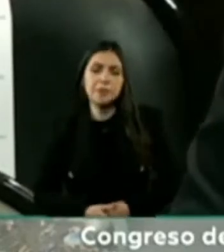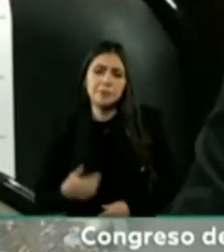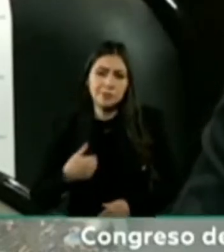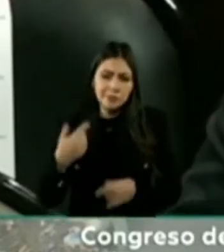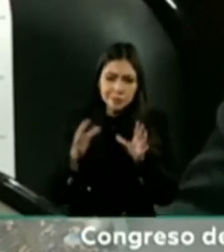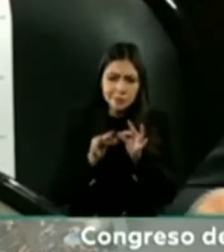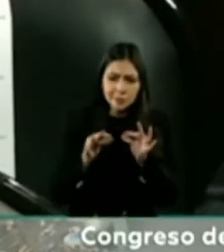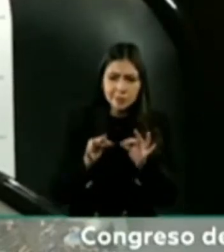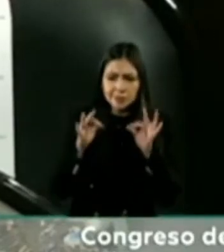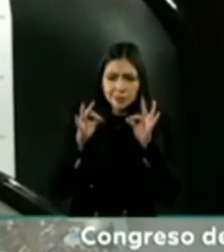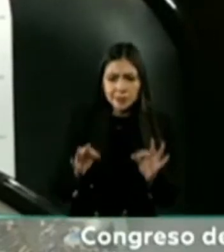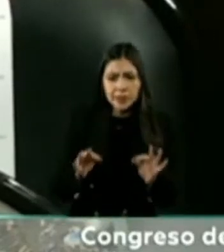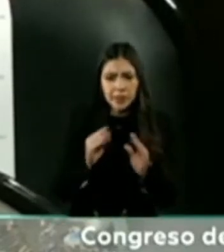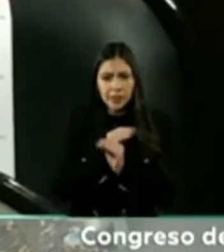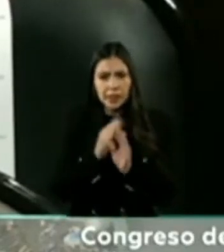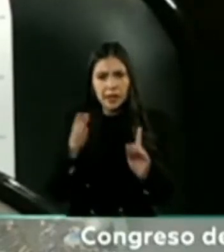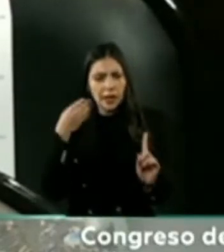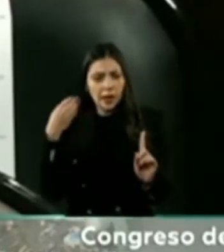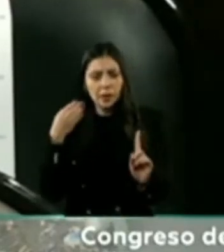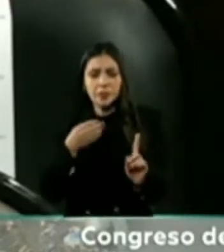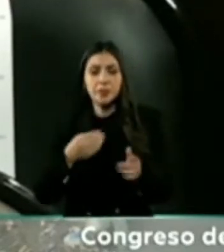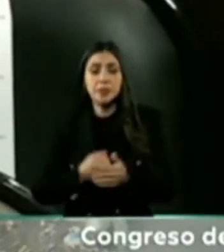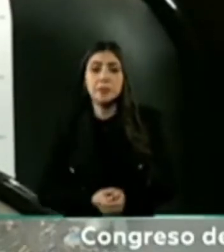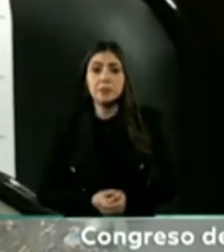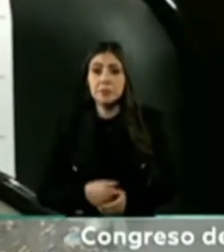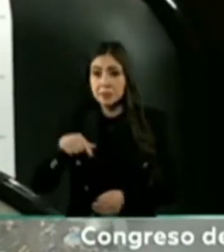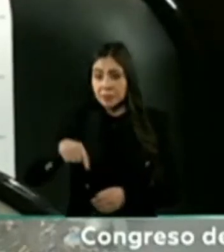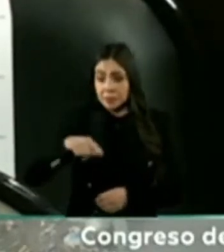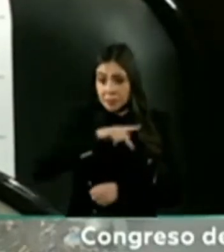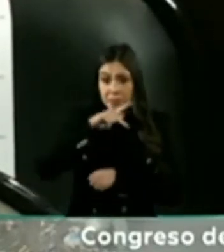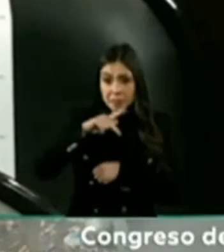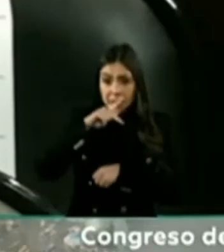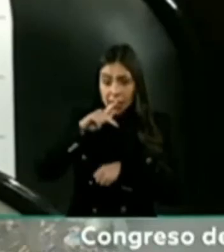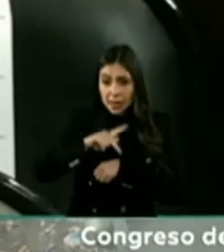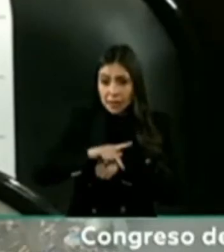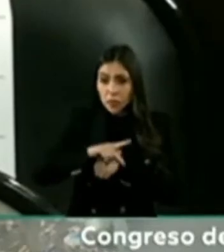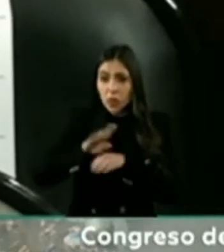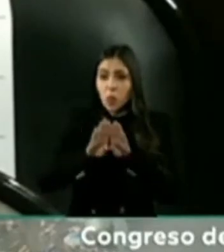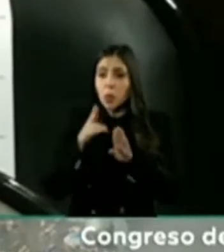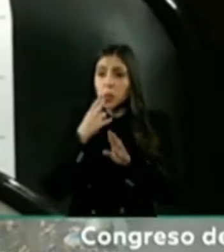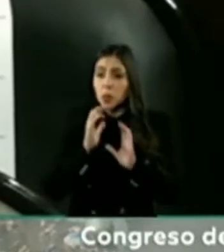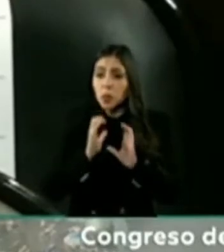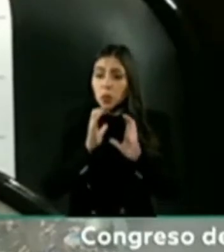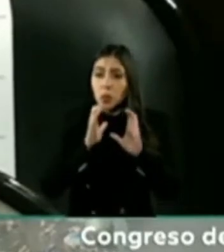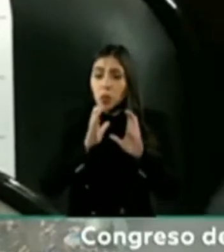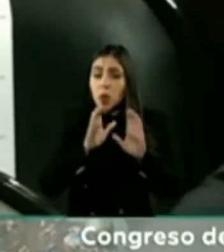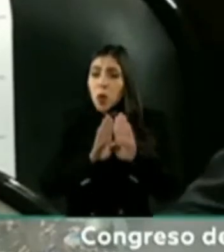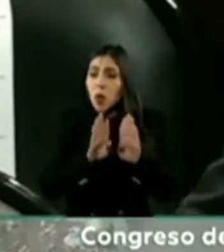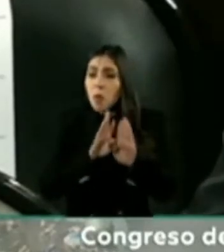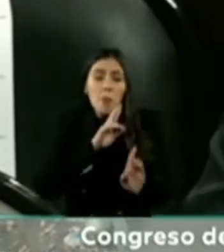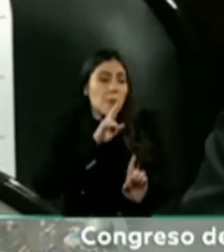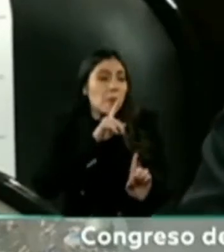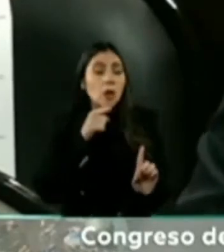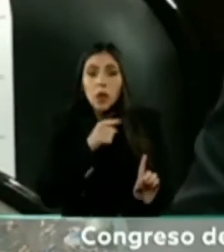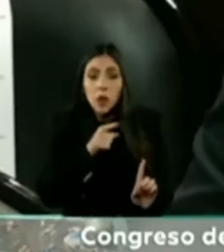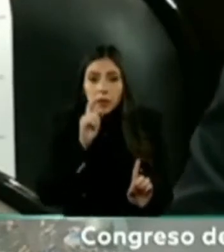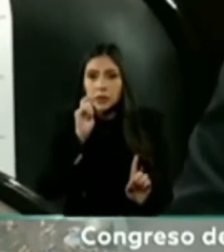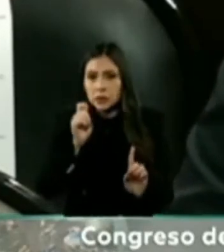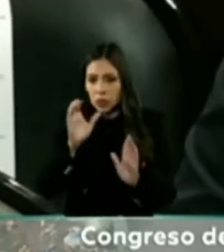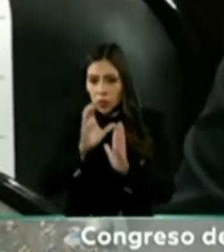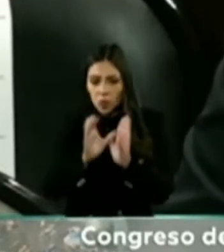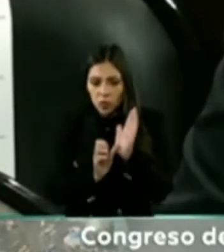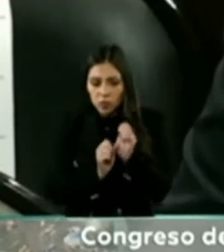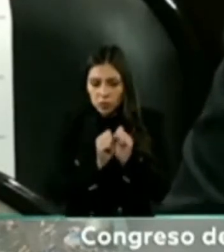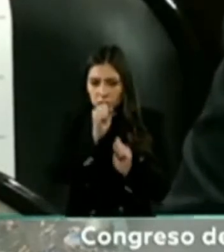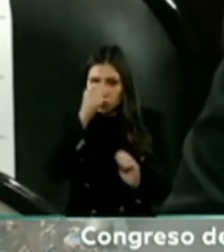Alito Moreno, quien está presentando el posicionamiento de su partido, el Partido Revolucionario Institucional,